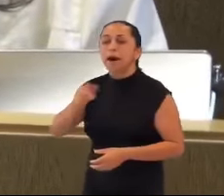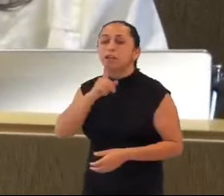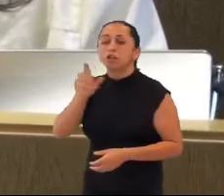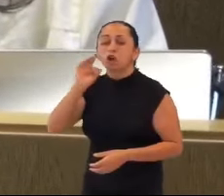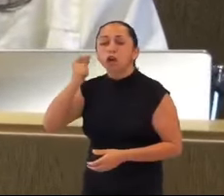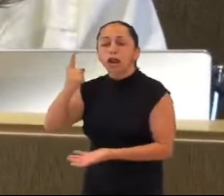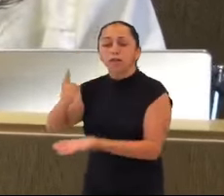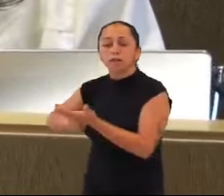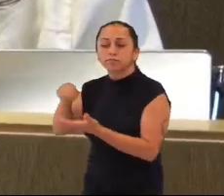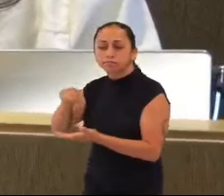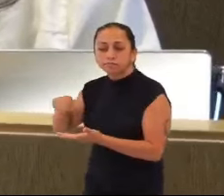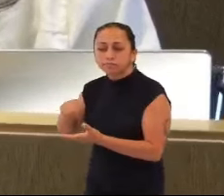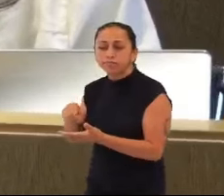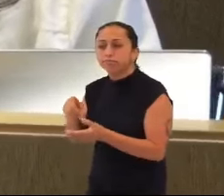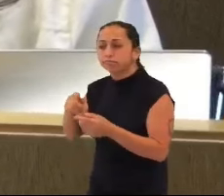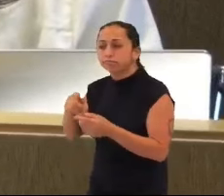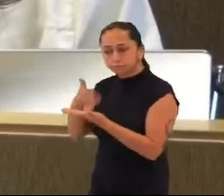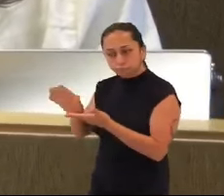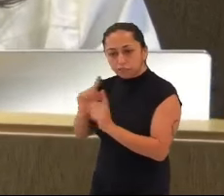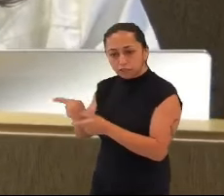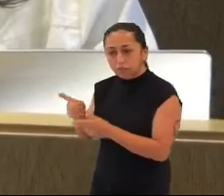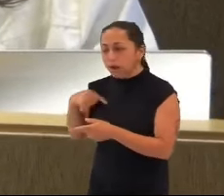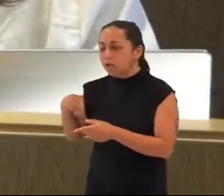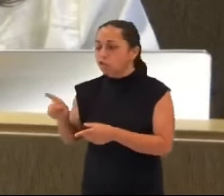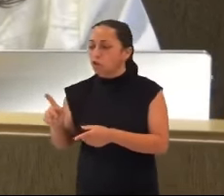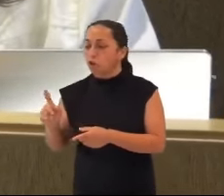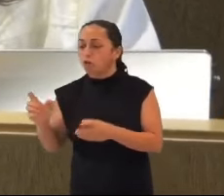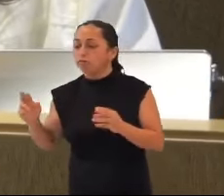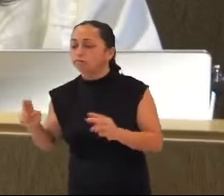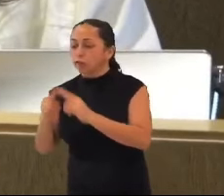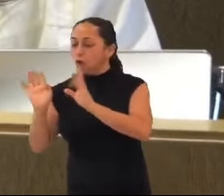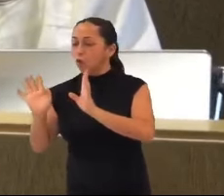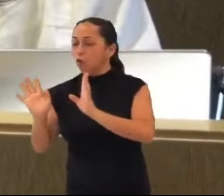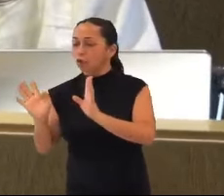ciudad para autofestejarse en su